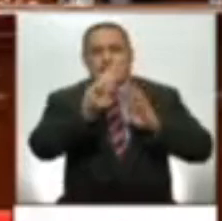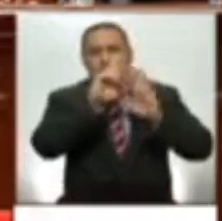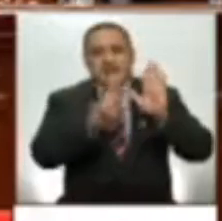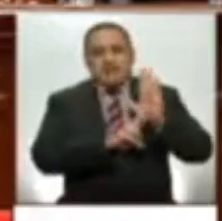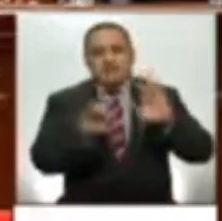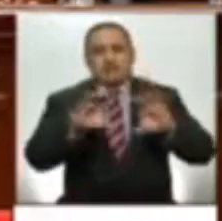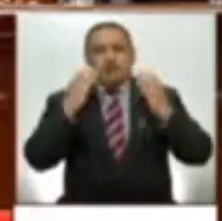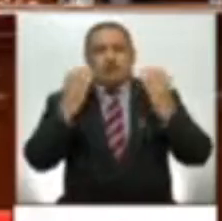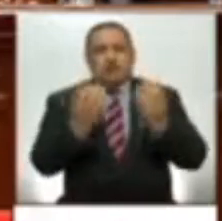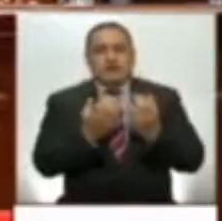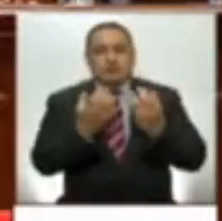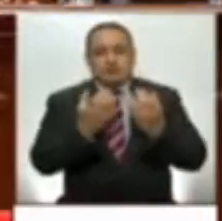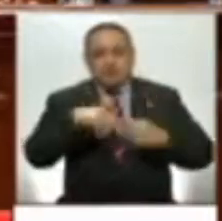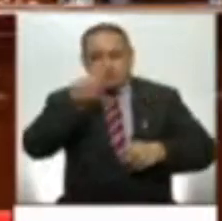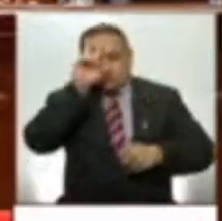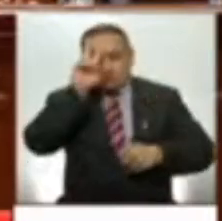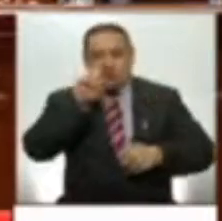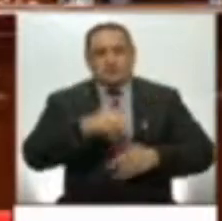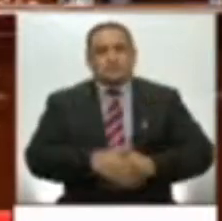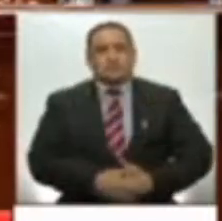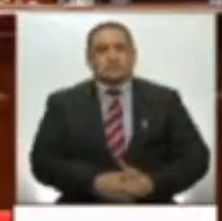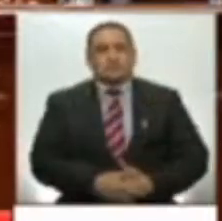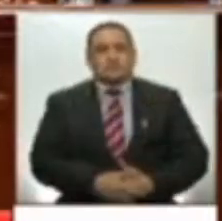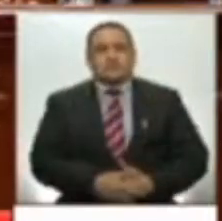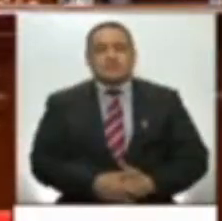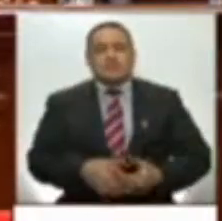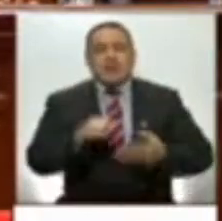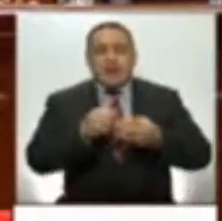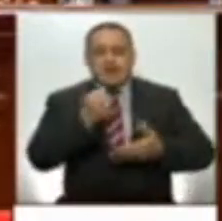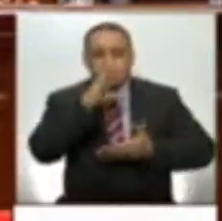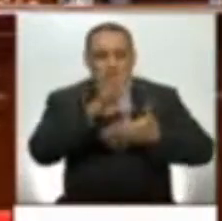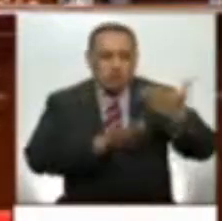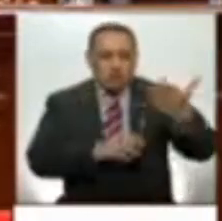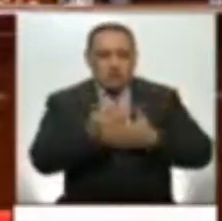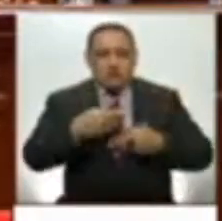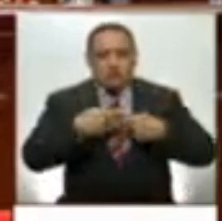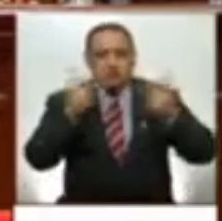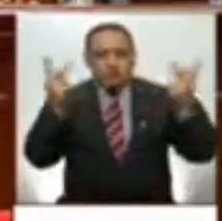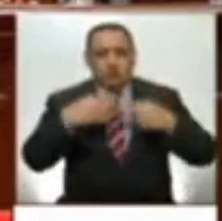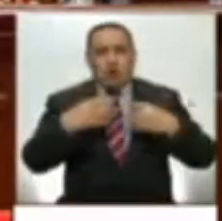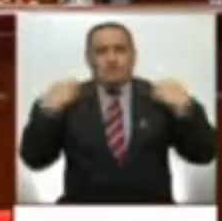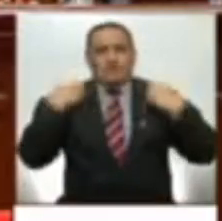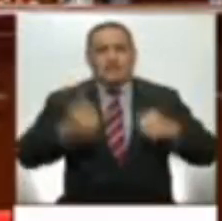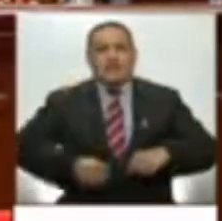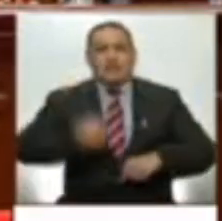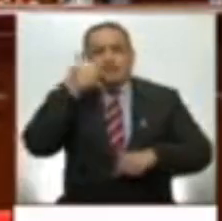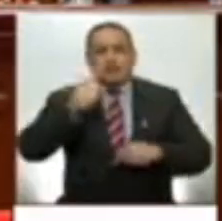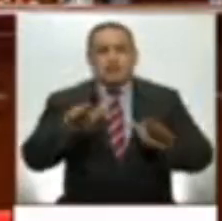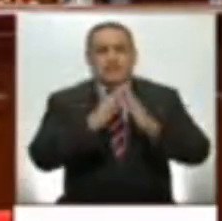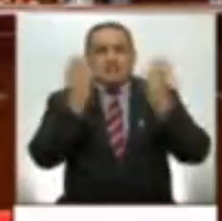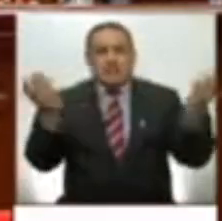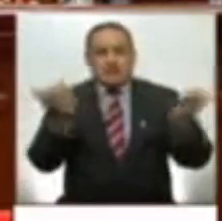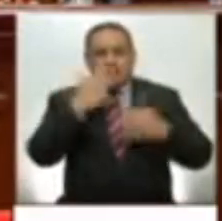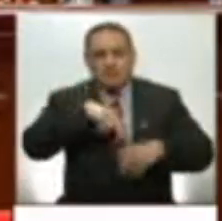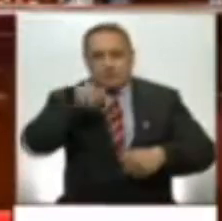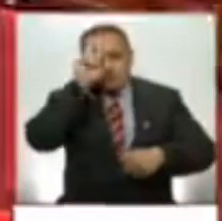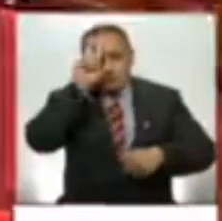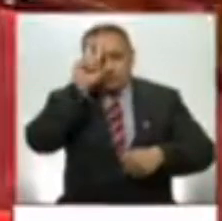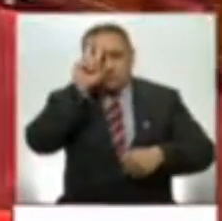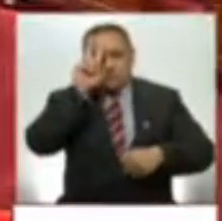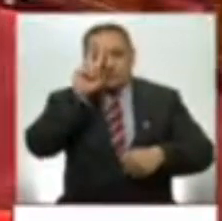Reglamento del Congreso de la República, al comunicado público por la Oficialía Mayor en el Diario Oficial El